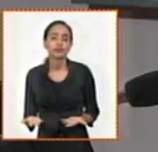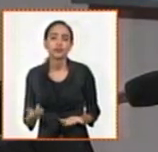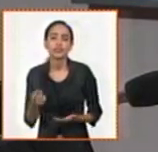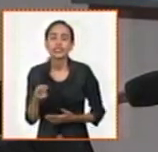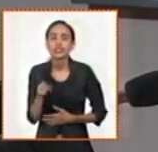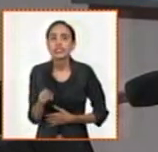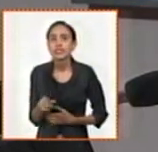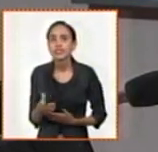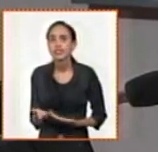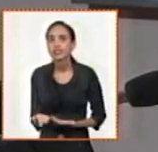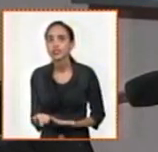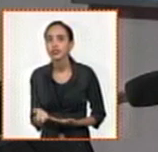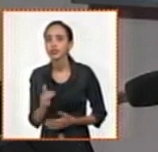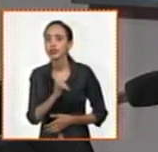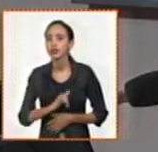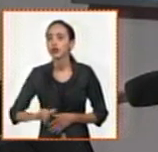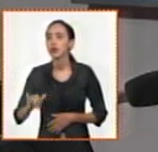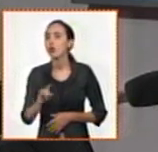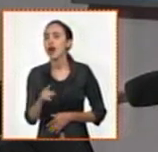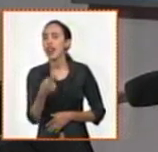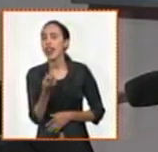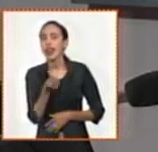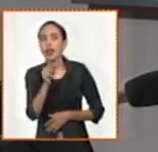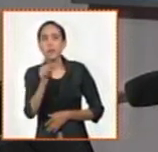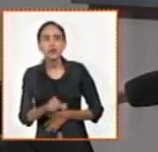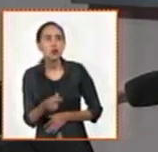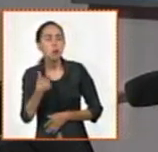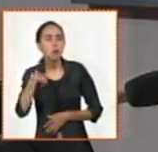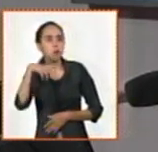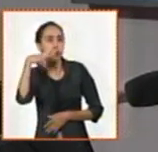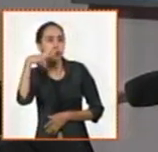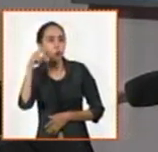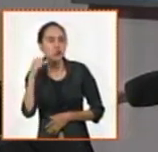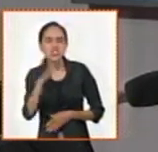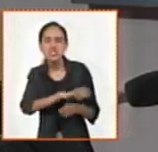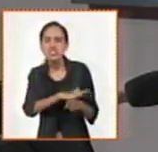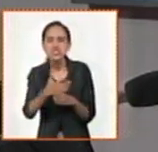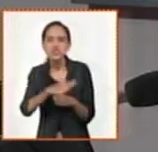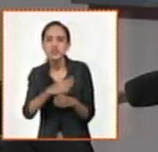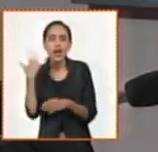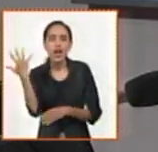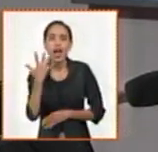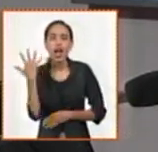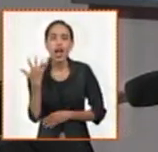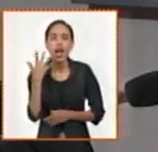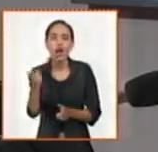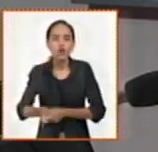es esta invisibilización de la agroecología. Si pudiéramos en nuestros países de Latinoamérica generar